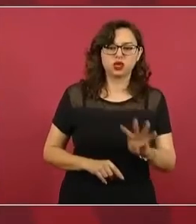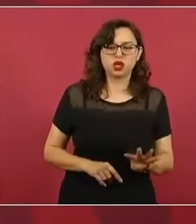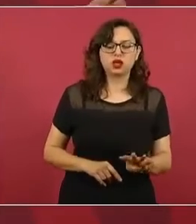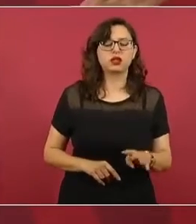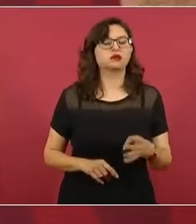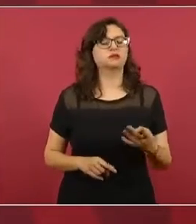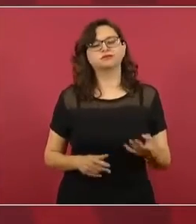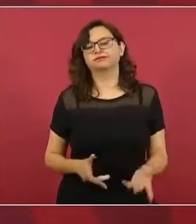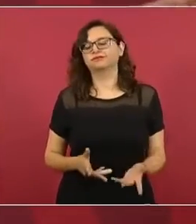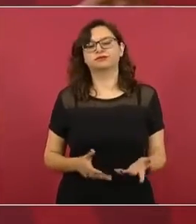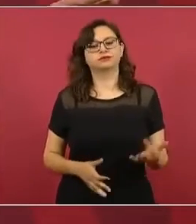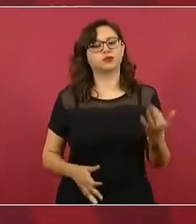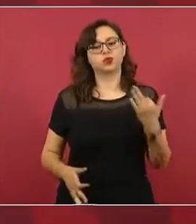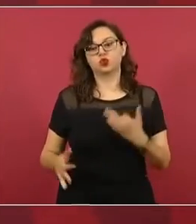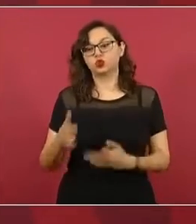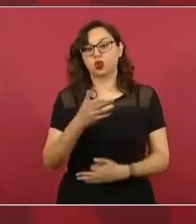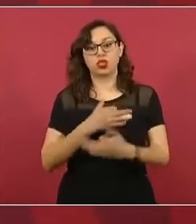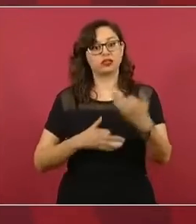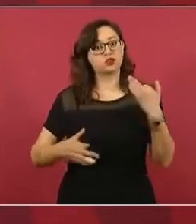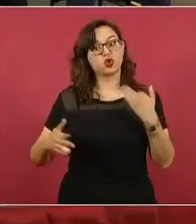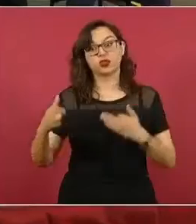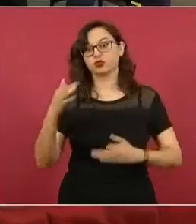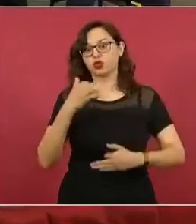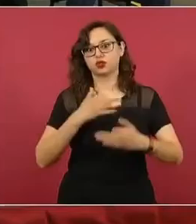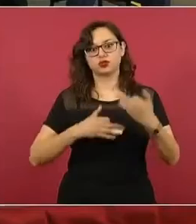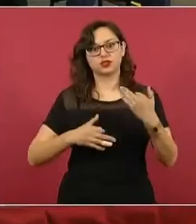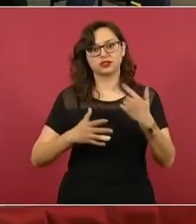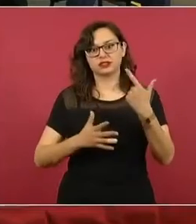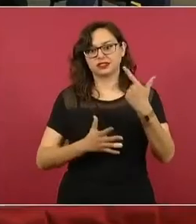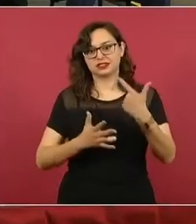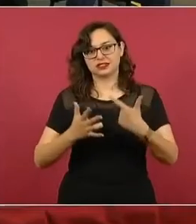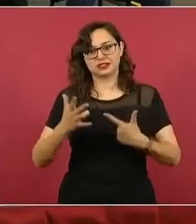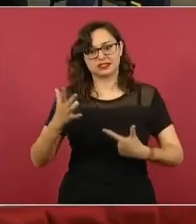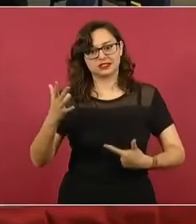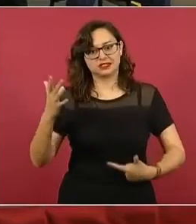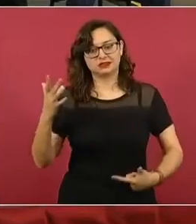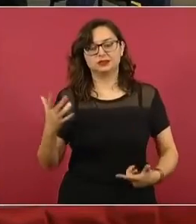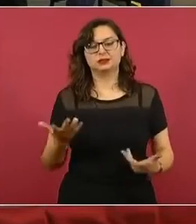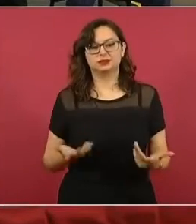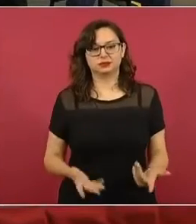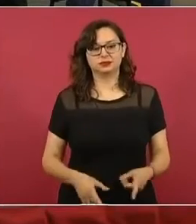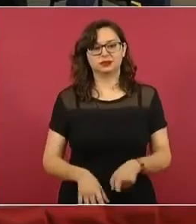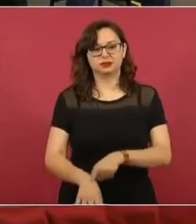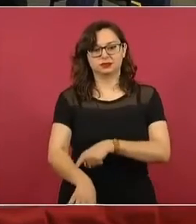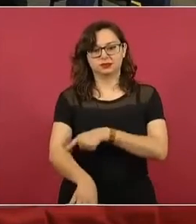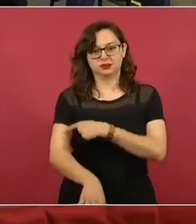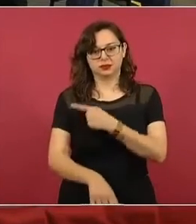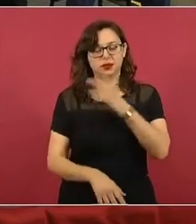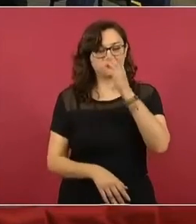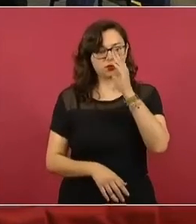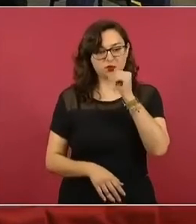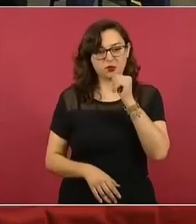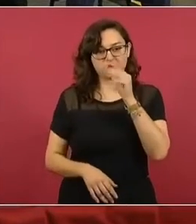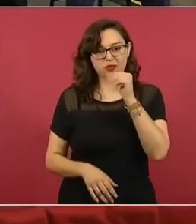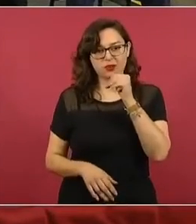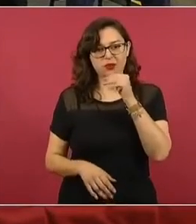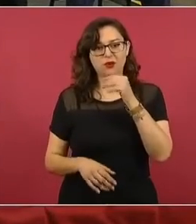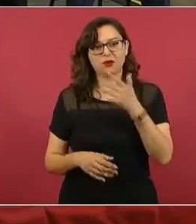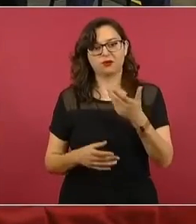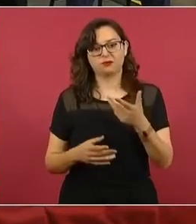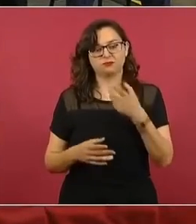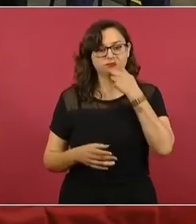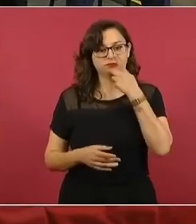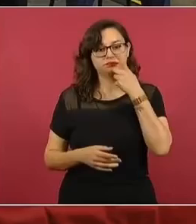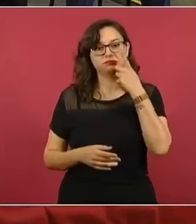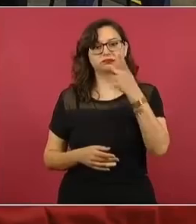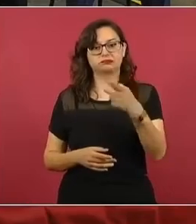no puedo mencionarlas aquí a todas, pero Todos están